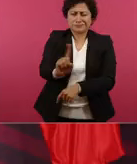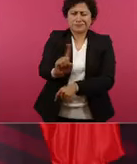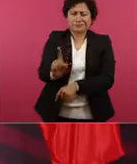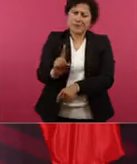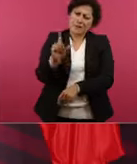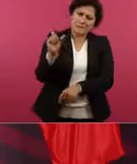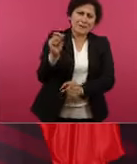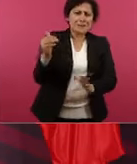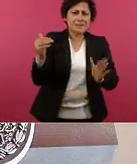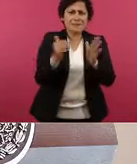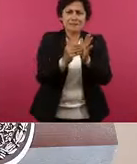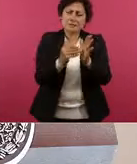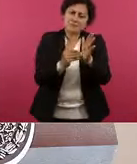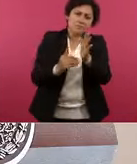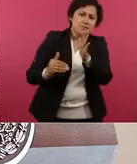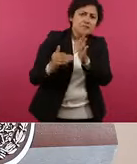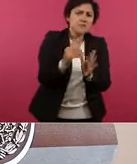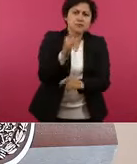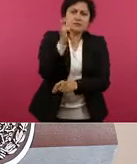guardados.